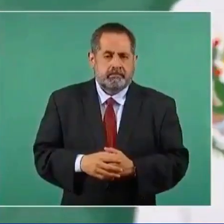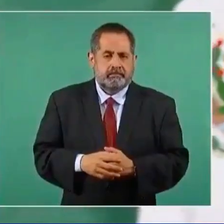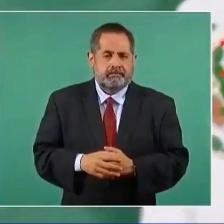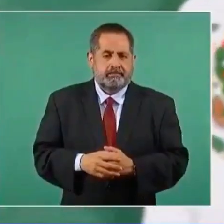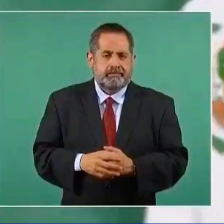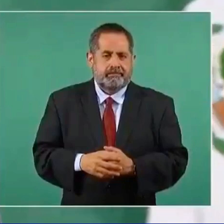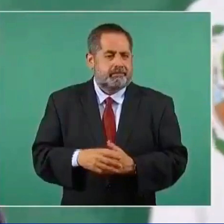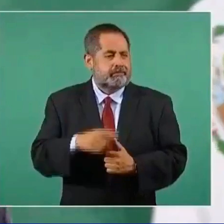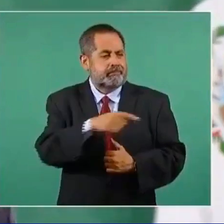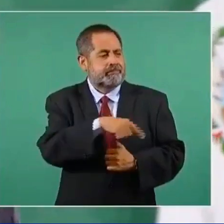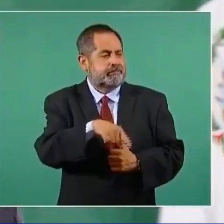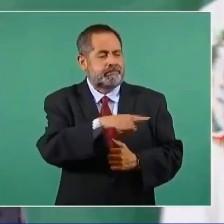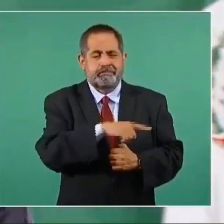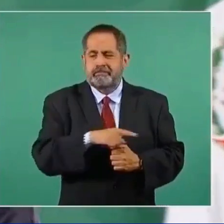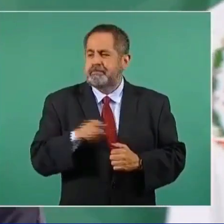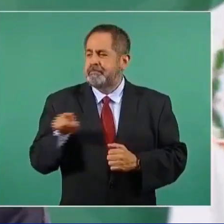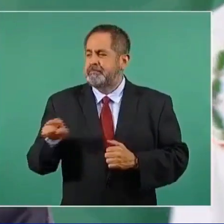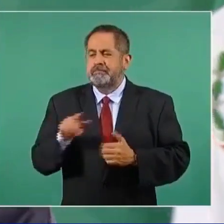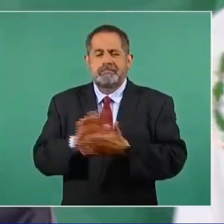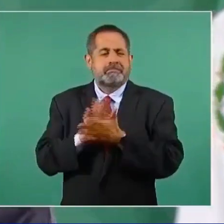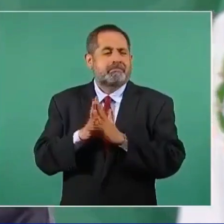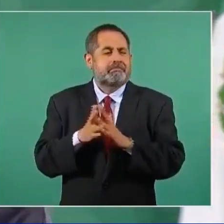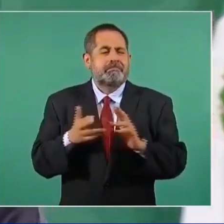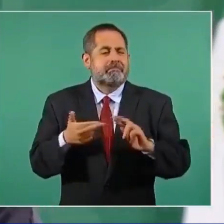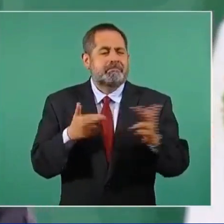las relaciones